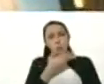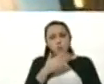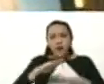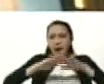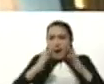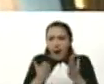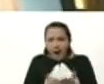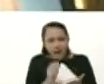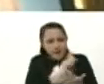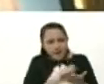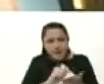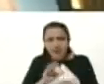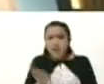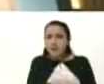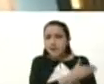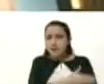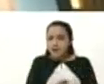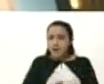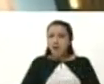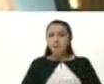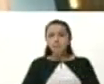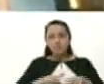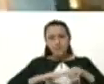tierra si la tierra tierra fuera.